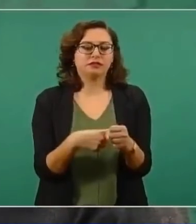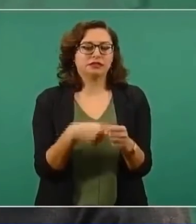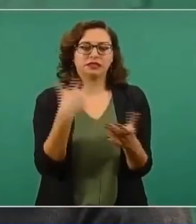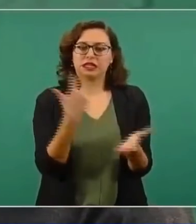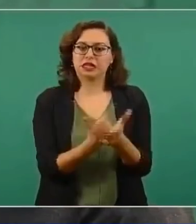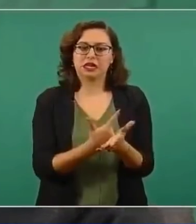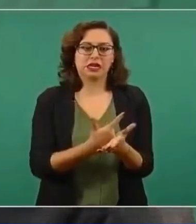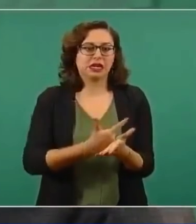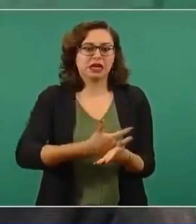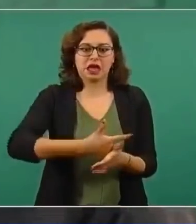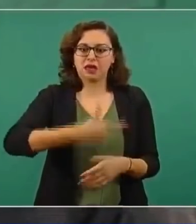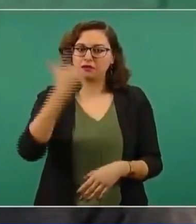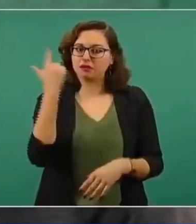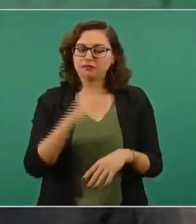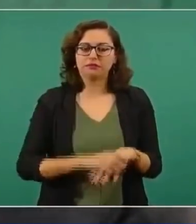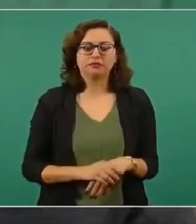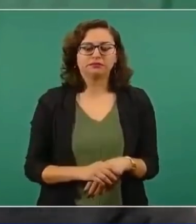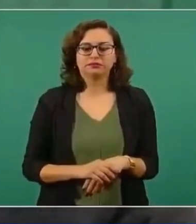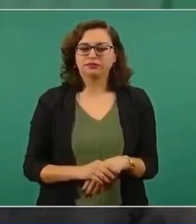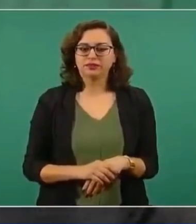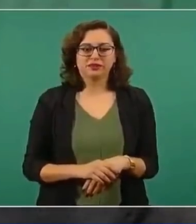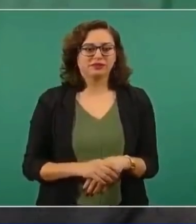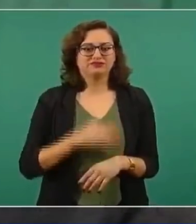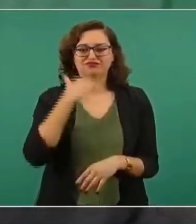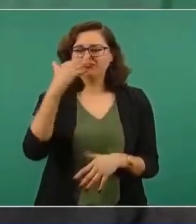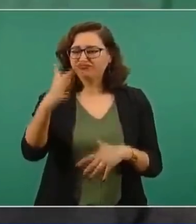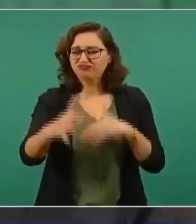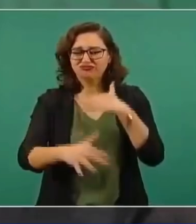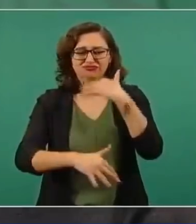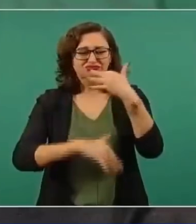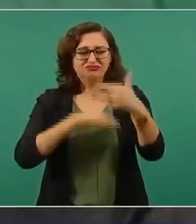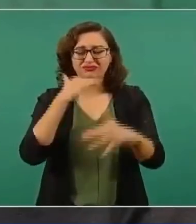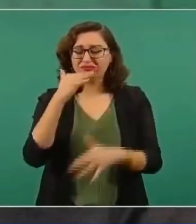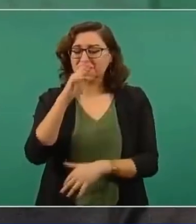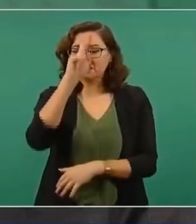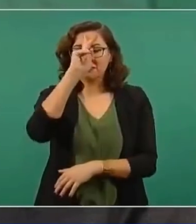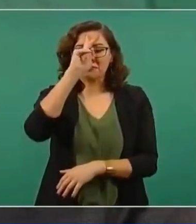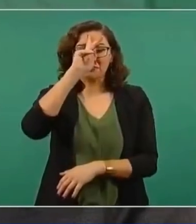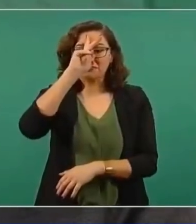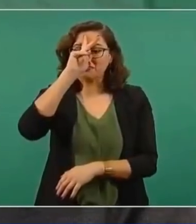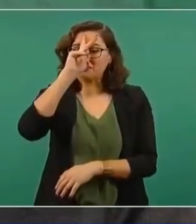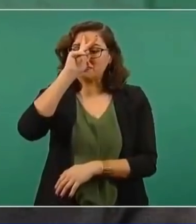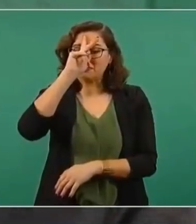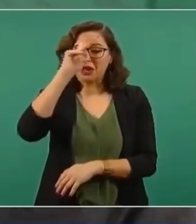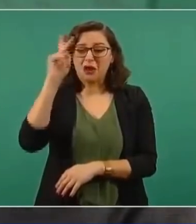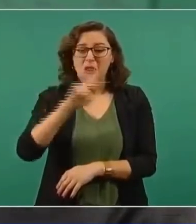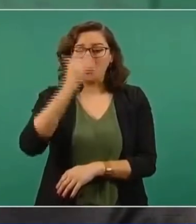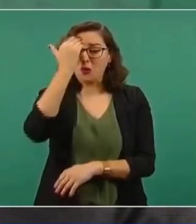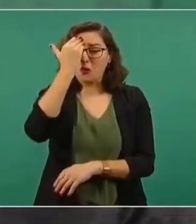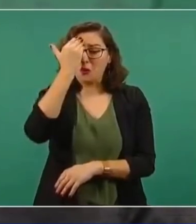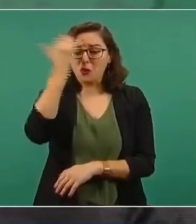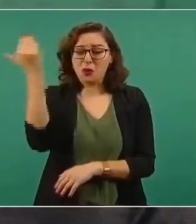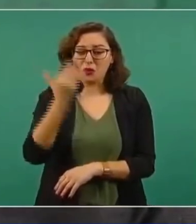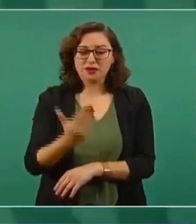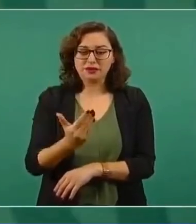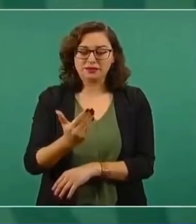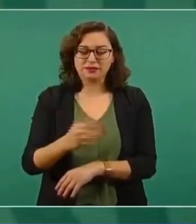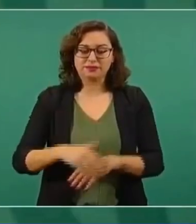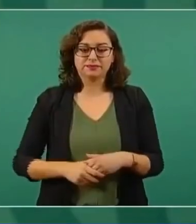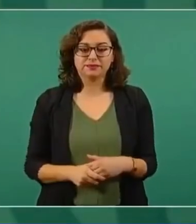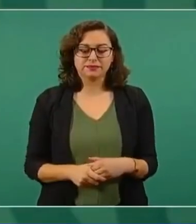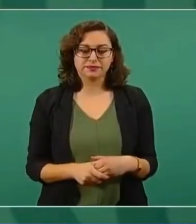peor que la malaria, de lo más funesto que hay, la corrupción. Entonces, ¿cómo se